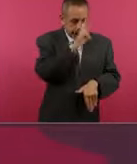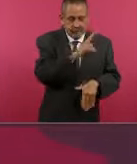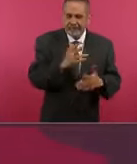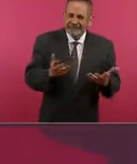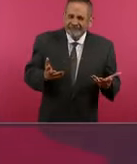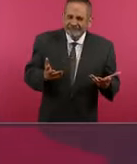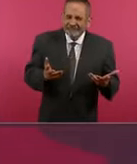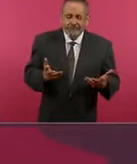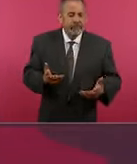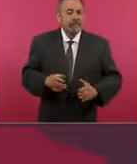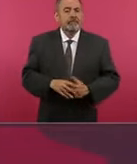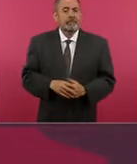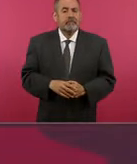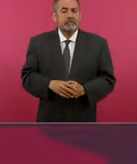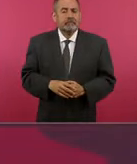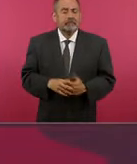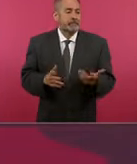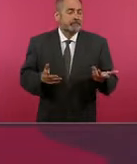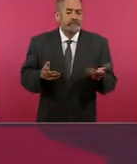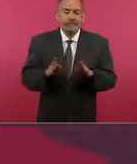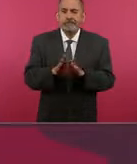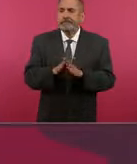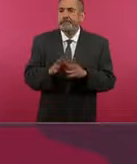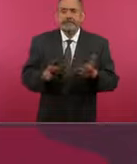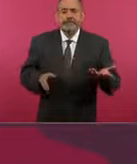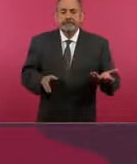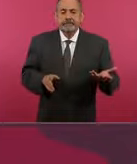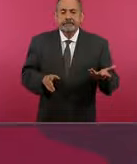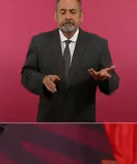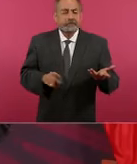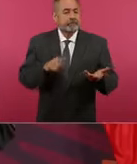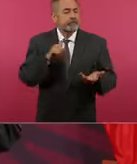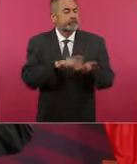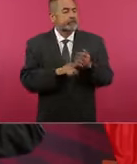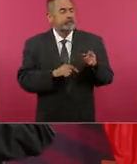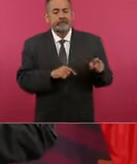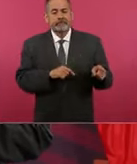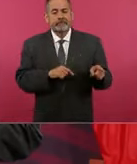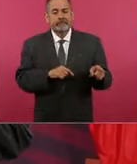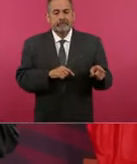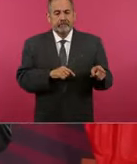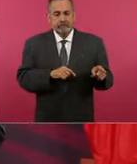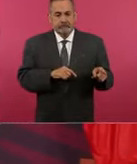Pero que además, ni modo que sea una gente